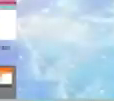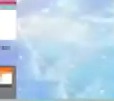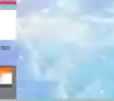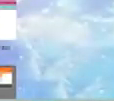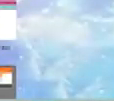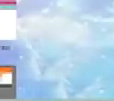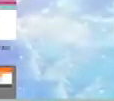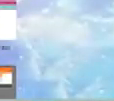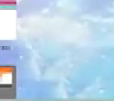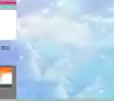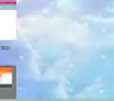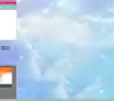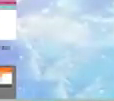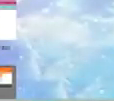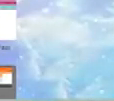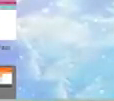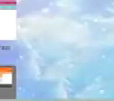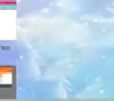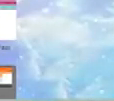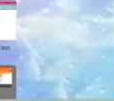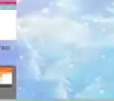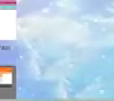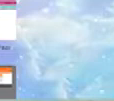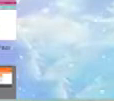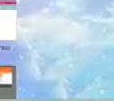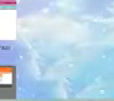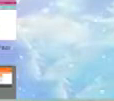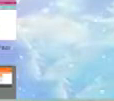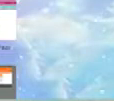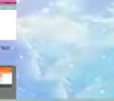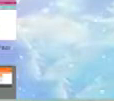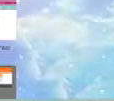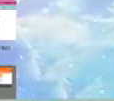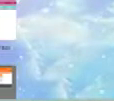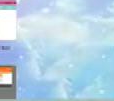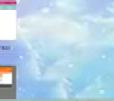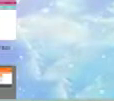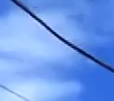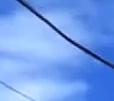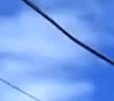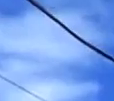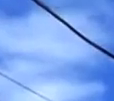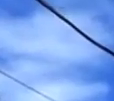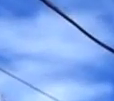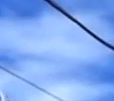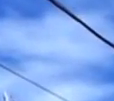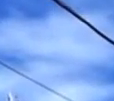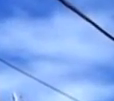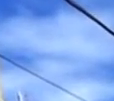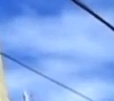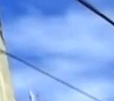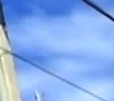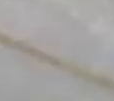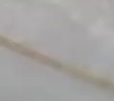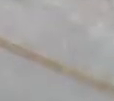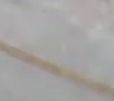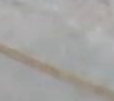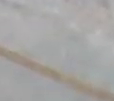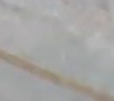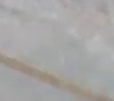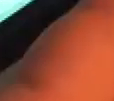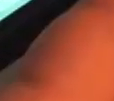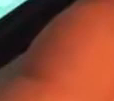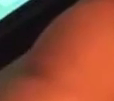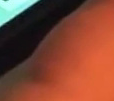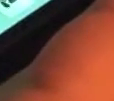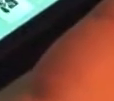Muchos de los servicios que se consumen en el país son cobrados de acuerdo al uso y cantidad que el usuario les da. Por ejemplo, la luz, el agua o el